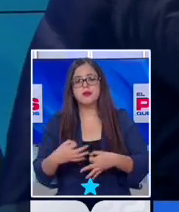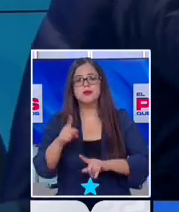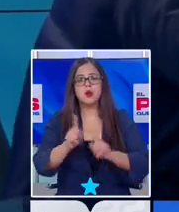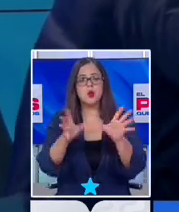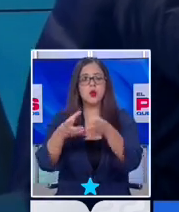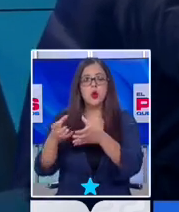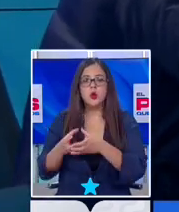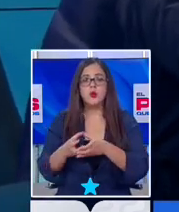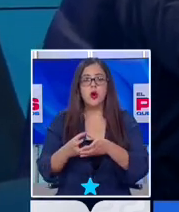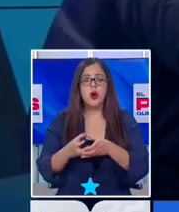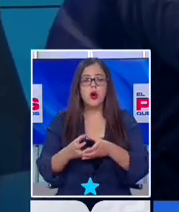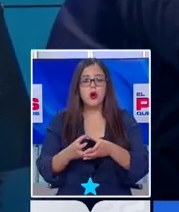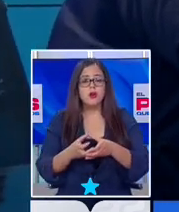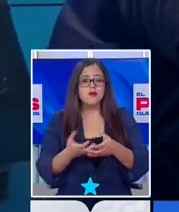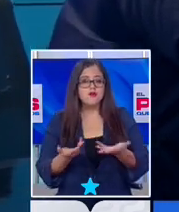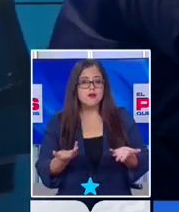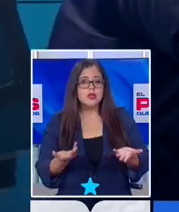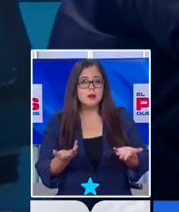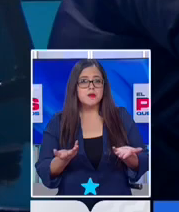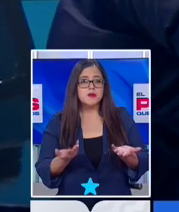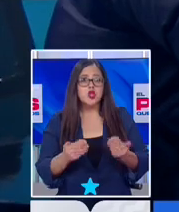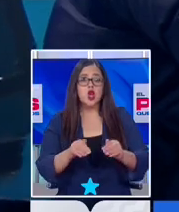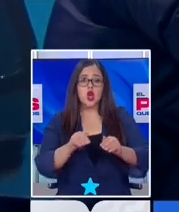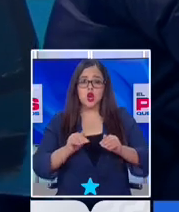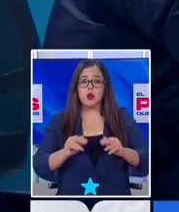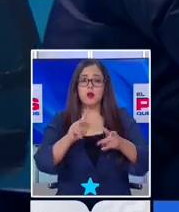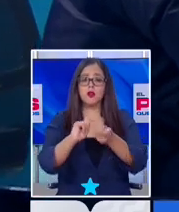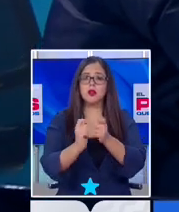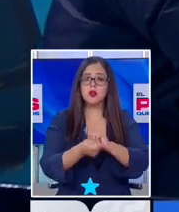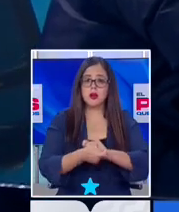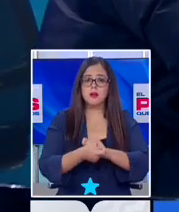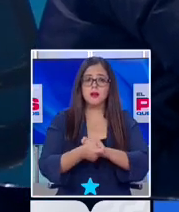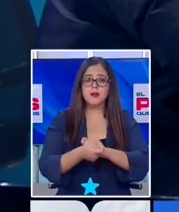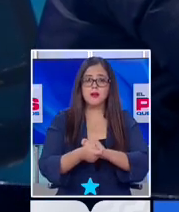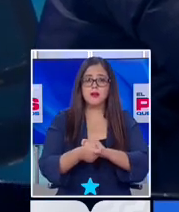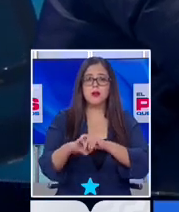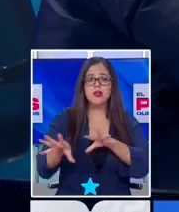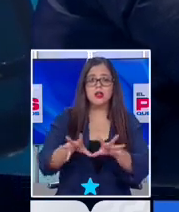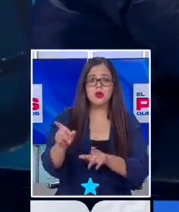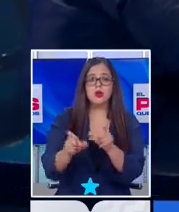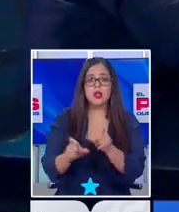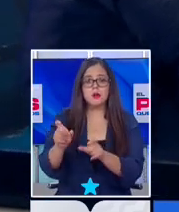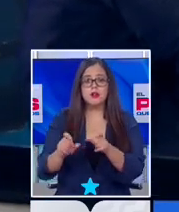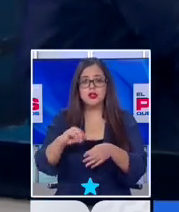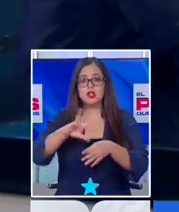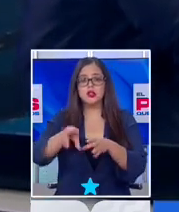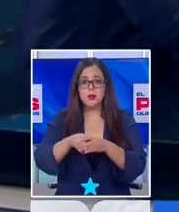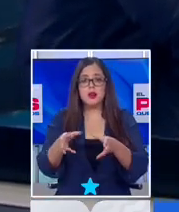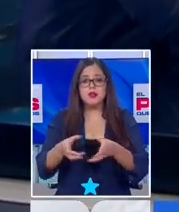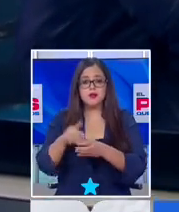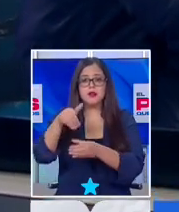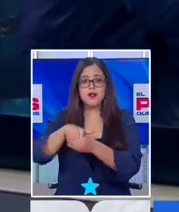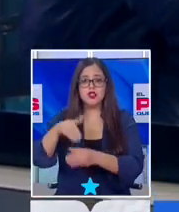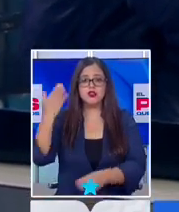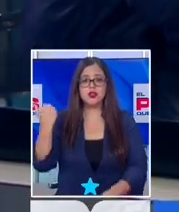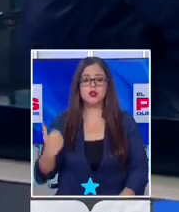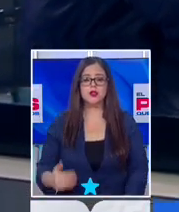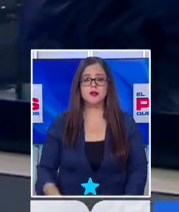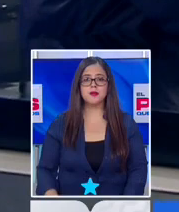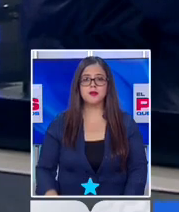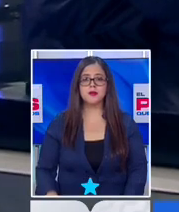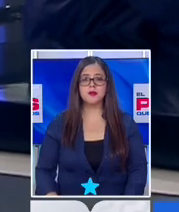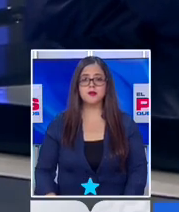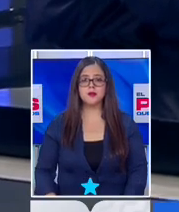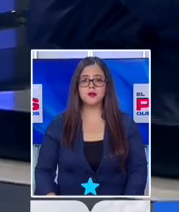tampoco quedaron muy conformes con de alguna manera de actitud de integrantes del pleno durante esa votación sin